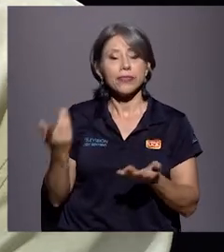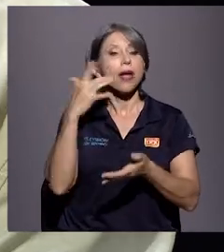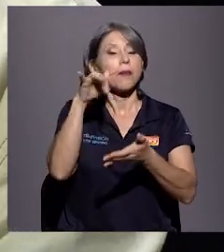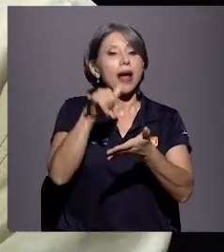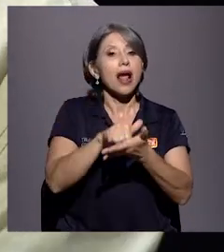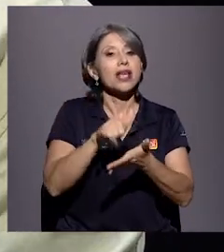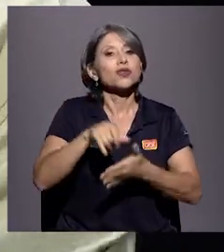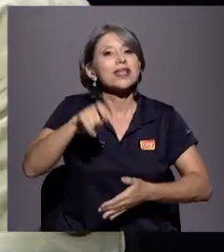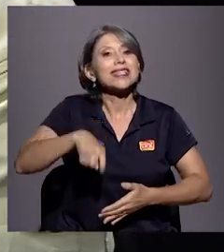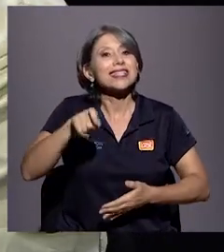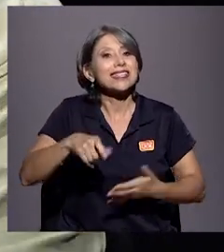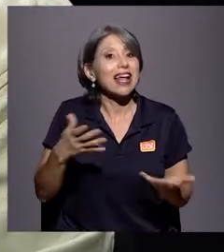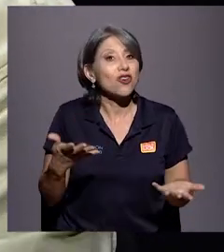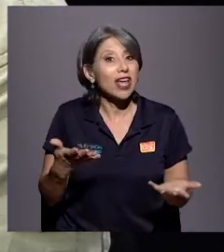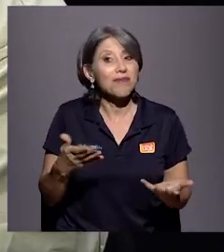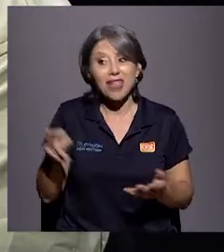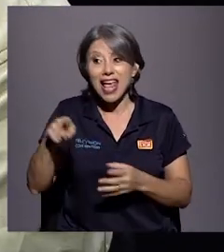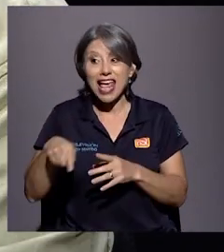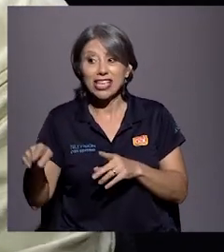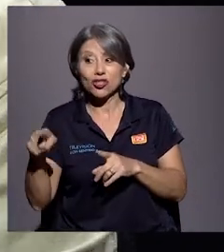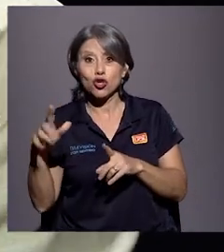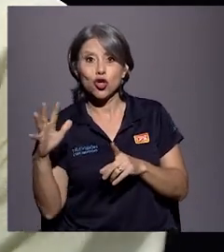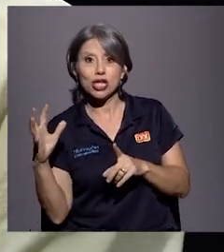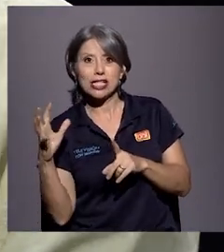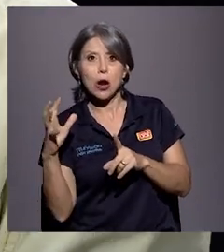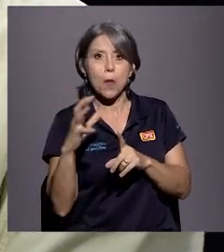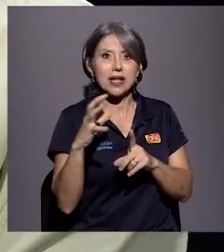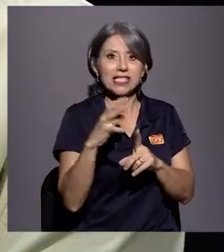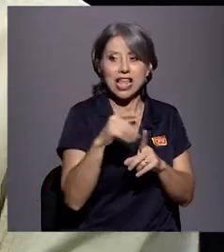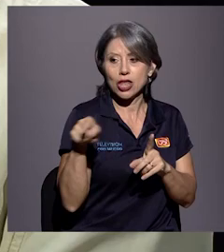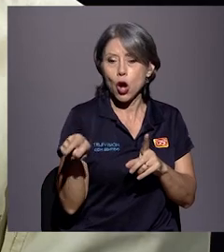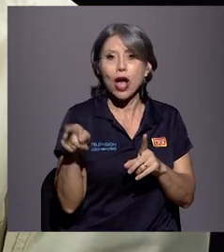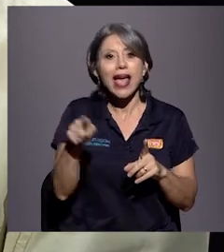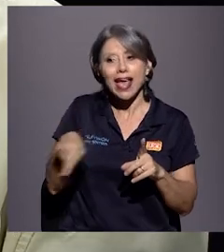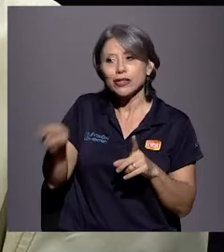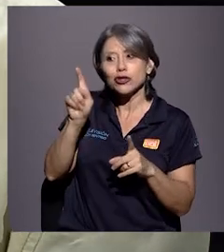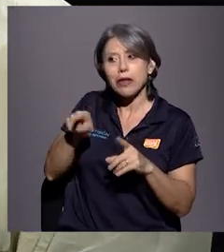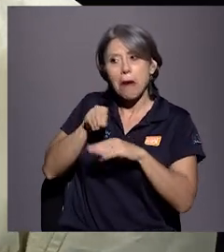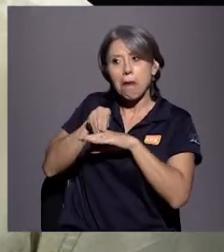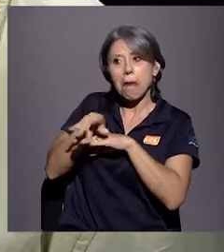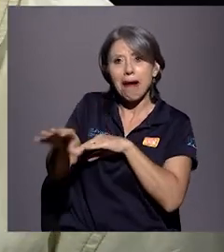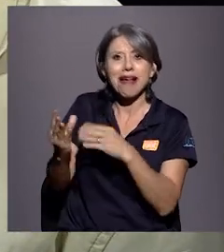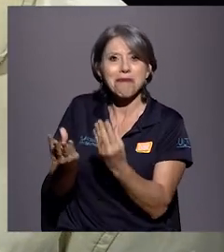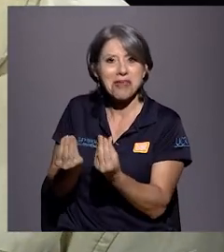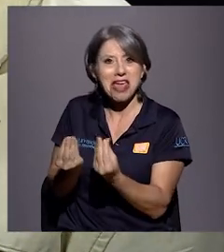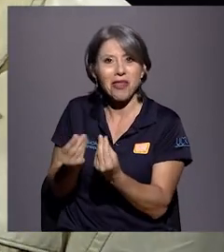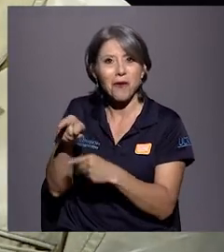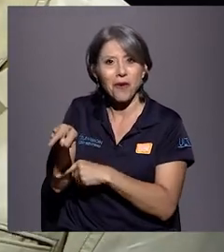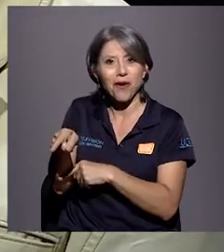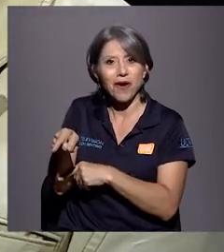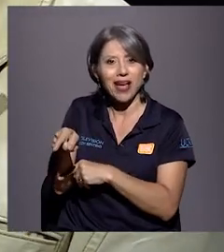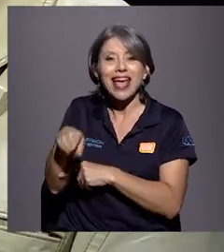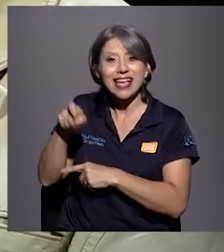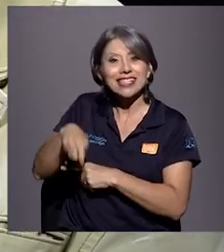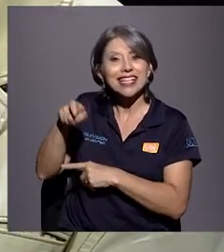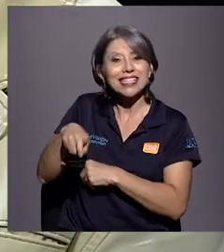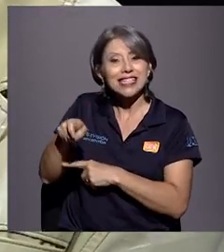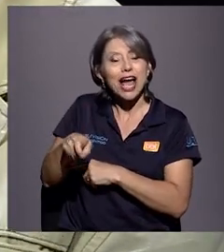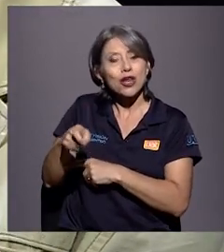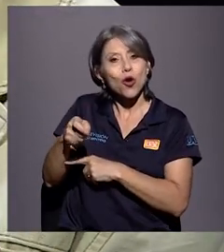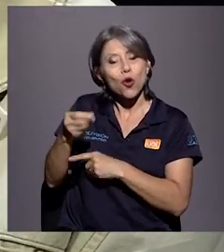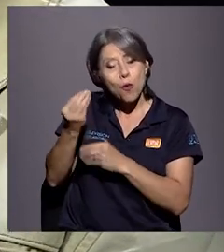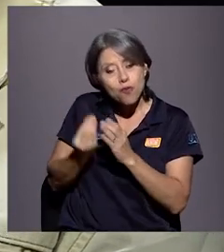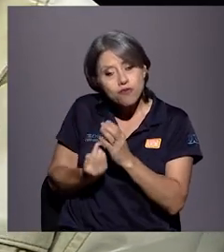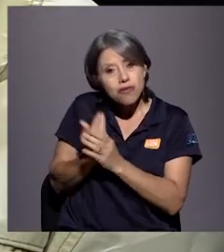necesario meter miedo a los opresores, digamos así. Es necesario crear un conocimiento que nos